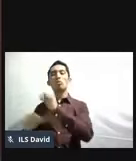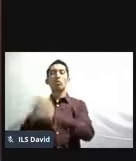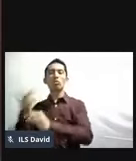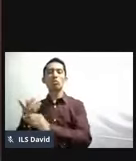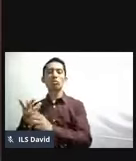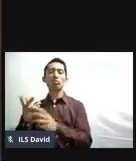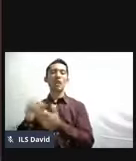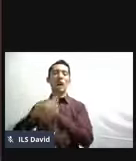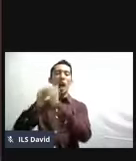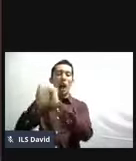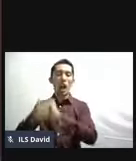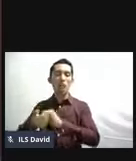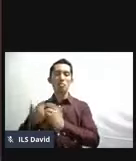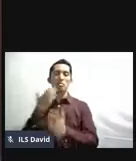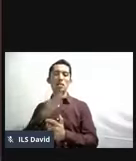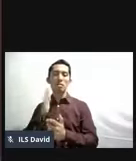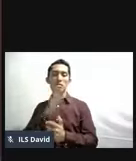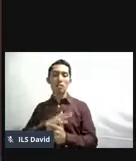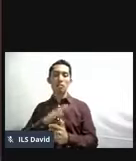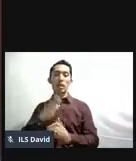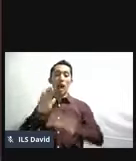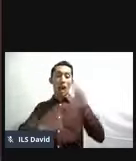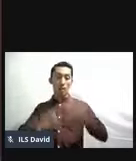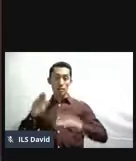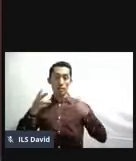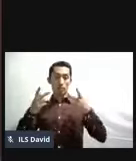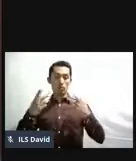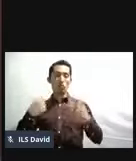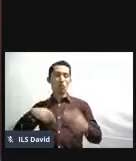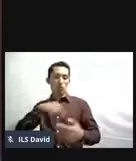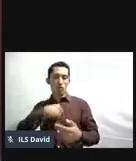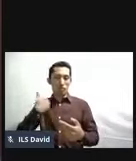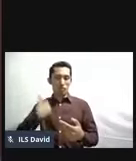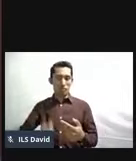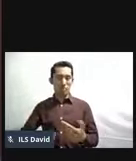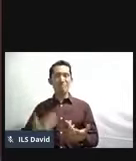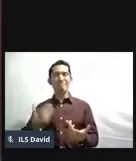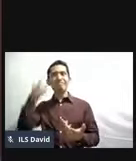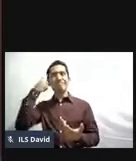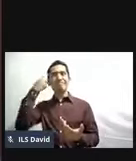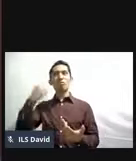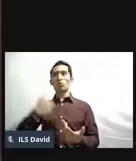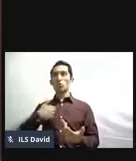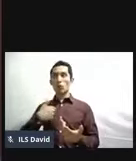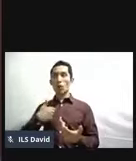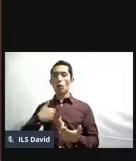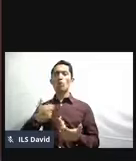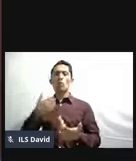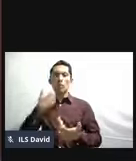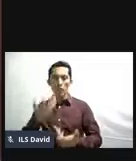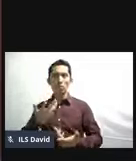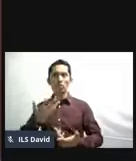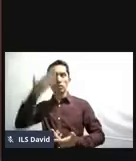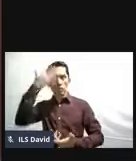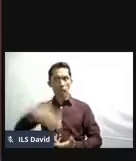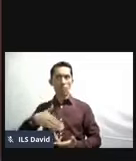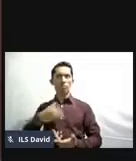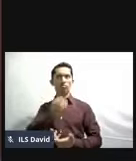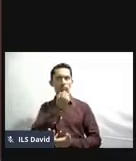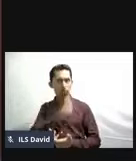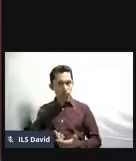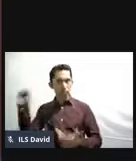Nos limitamos a veces, nosotras y nosotros mismos, a exponer toda nuestra capacidad o todas